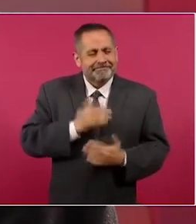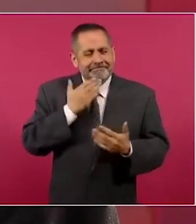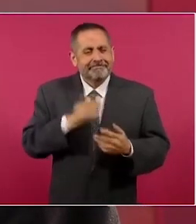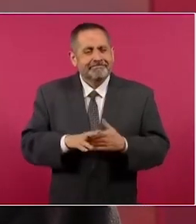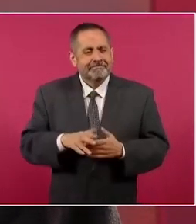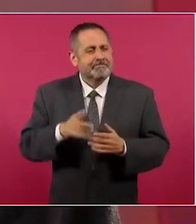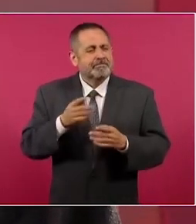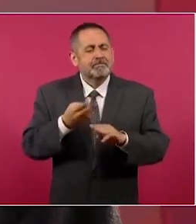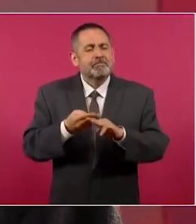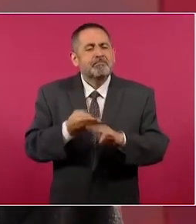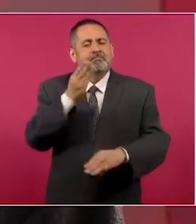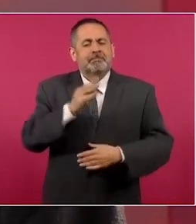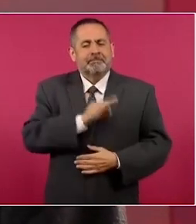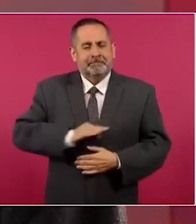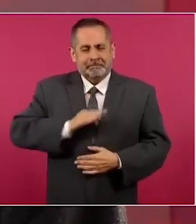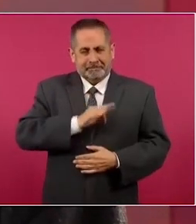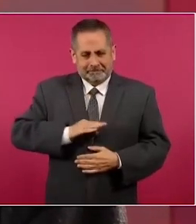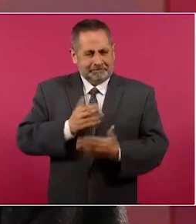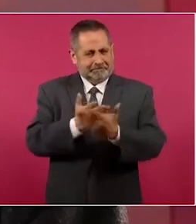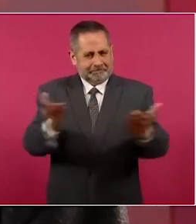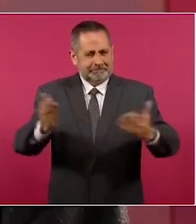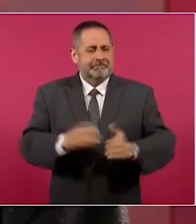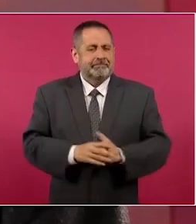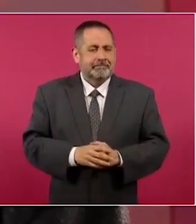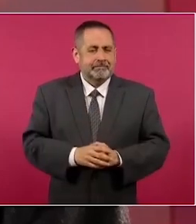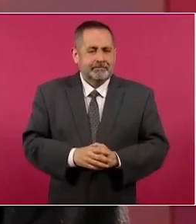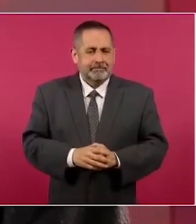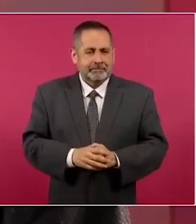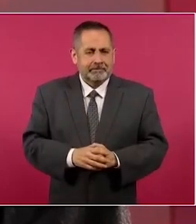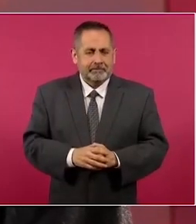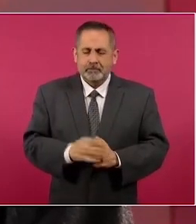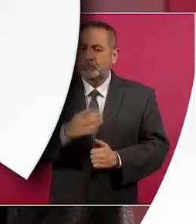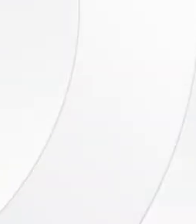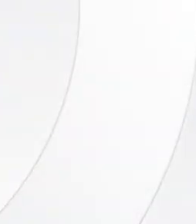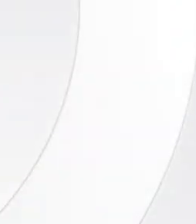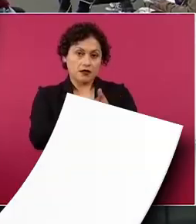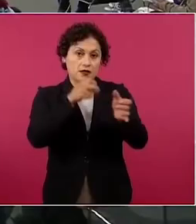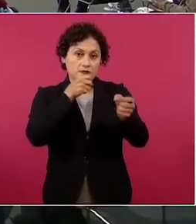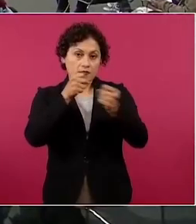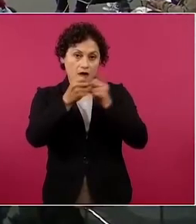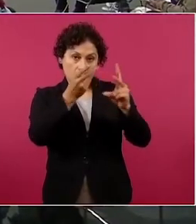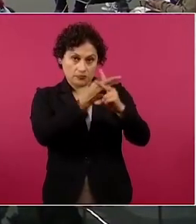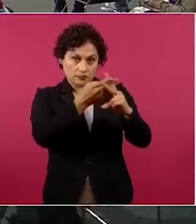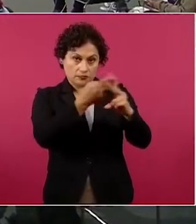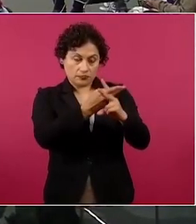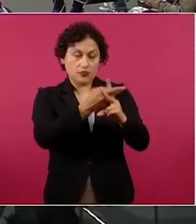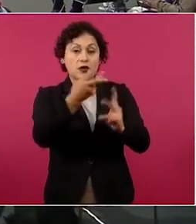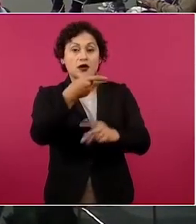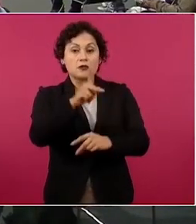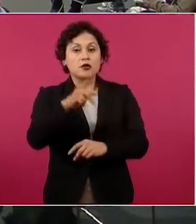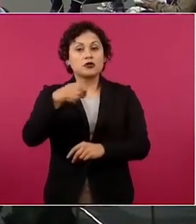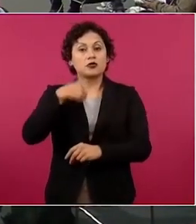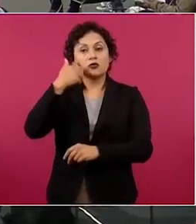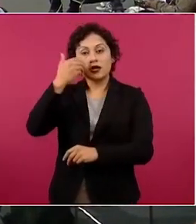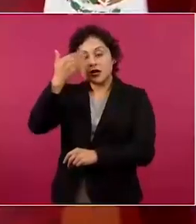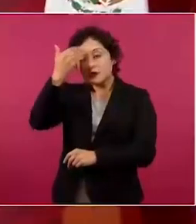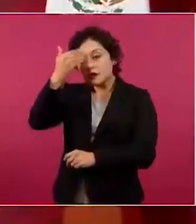que seamos muy felices y muy buen año. No, que se pasó el tiempo,